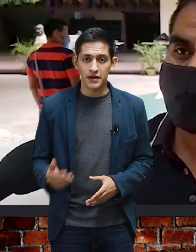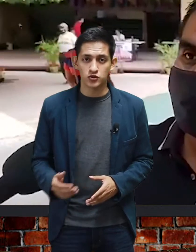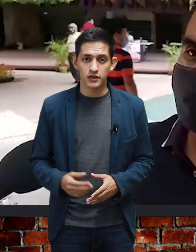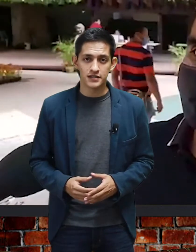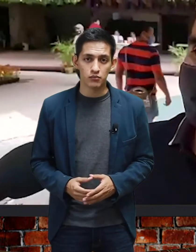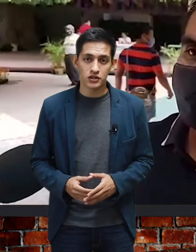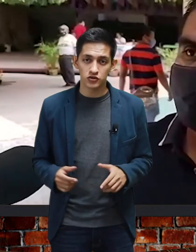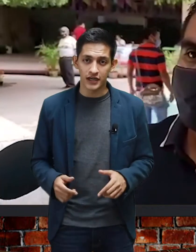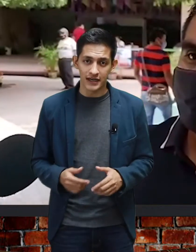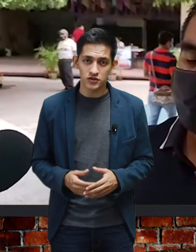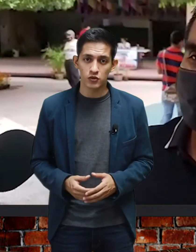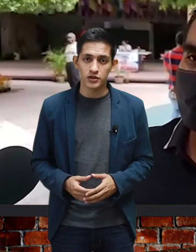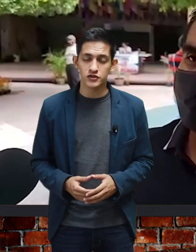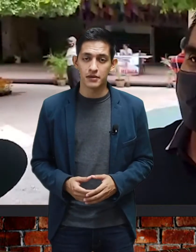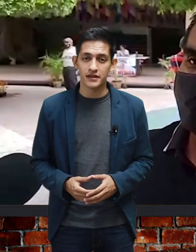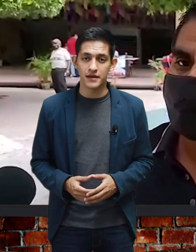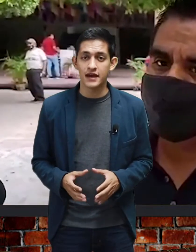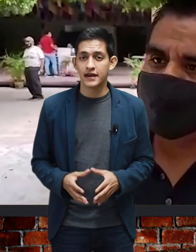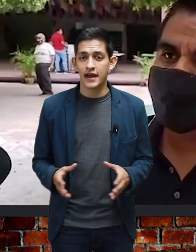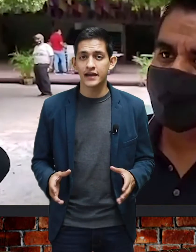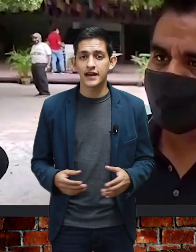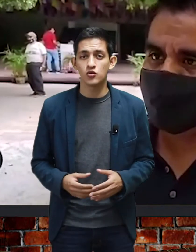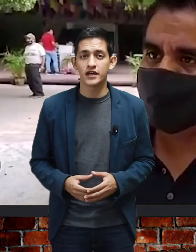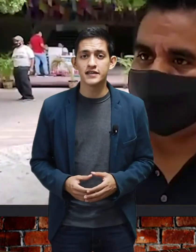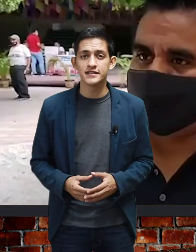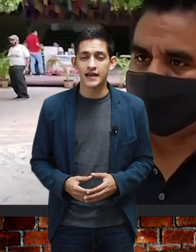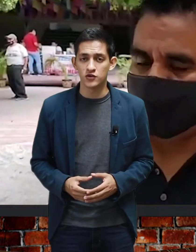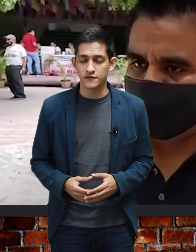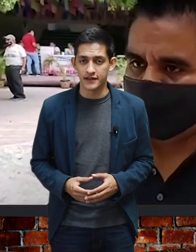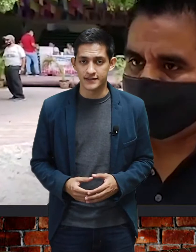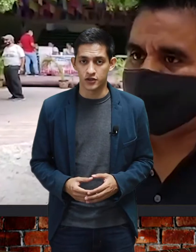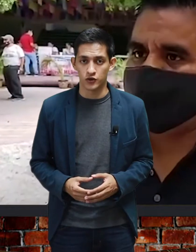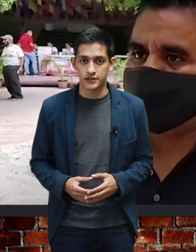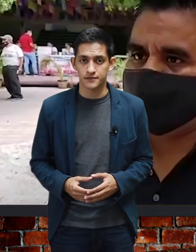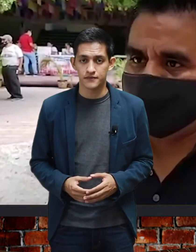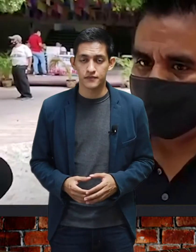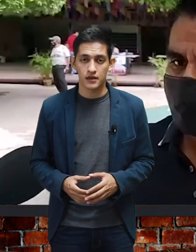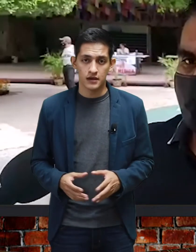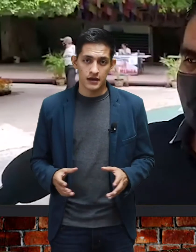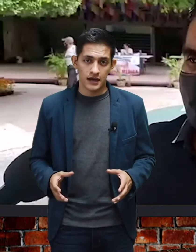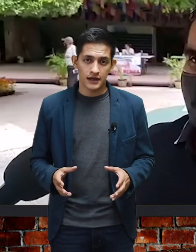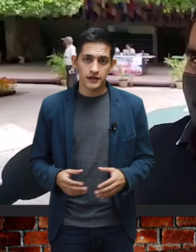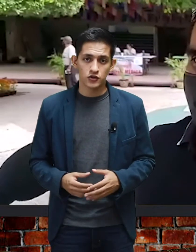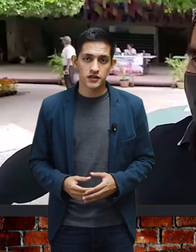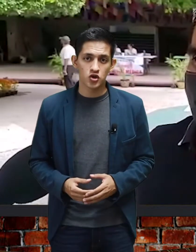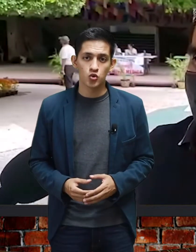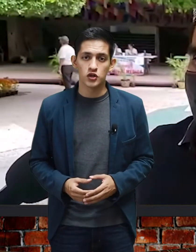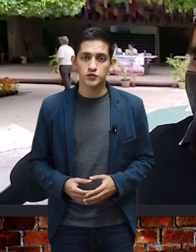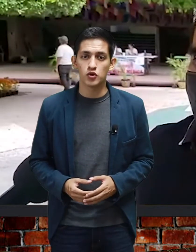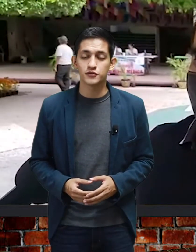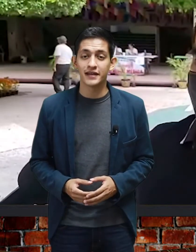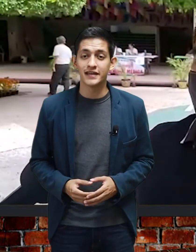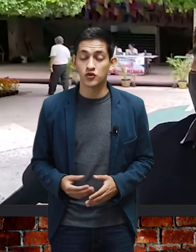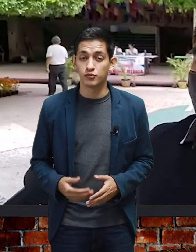no para subirles impuestos en estos momentos de pandemia que ha generado una crisis en los diferentes sectores. El regidor se dijo